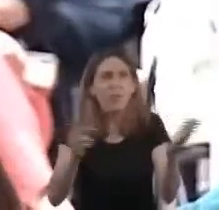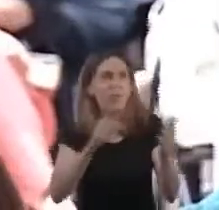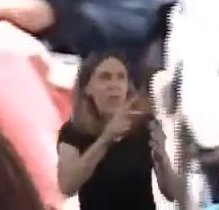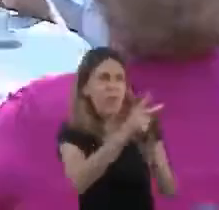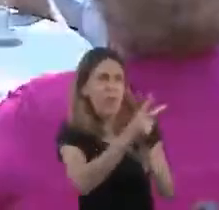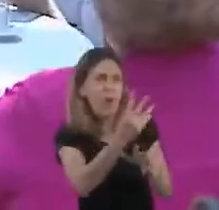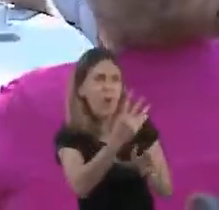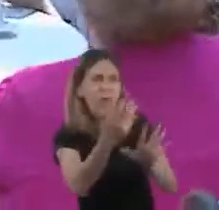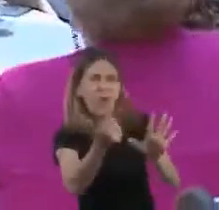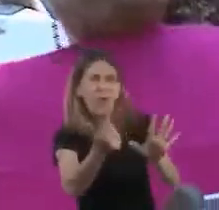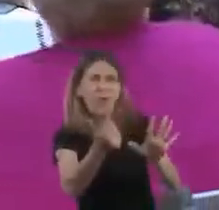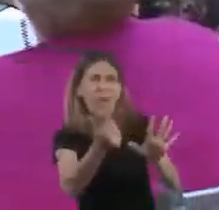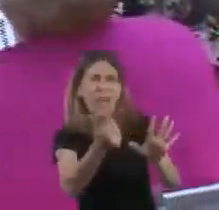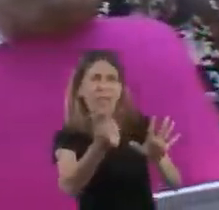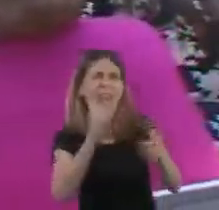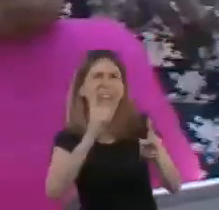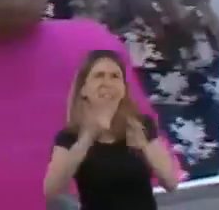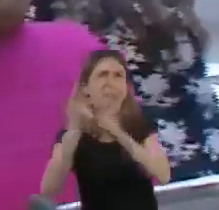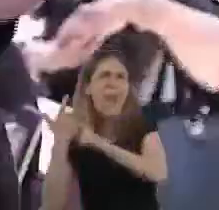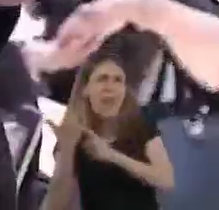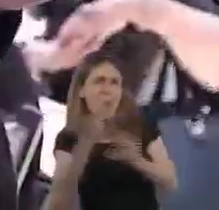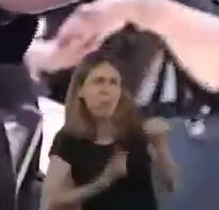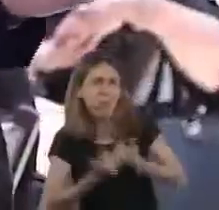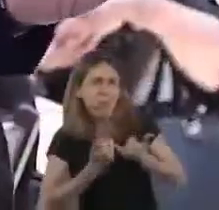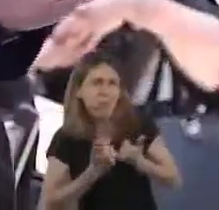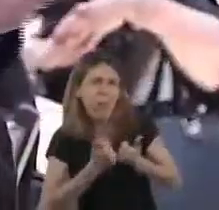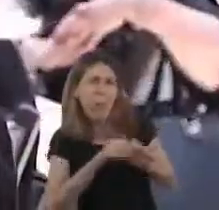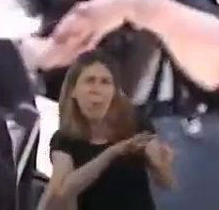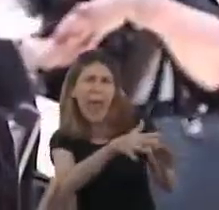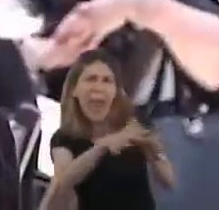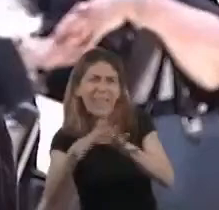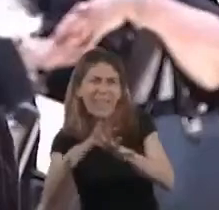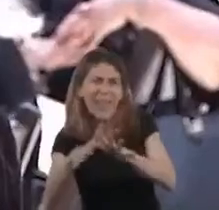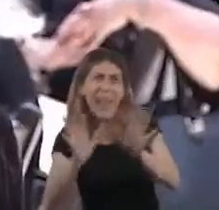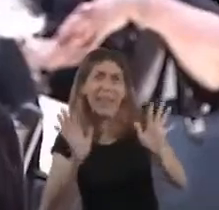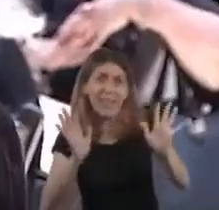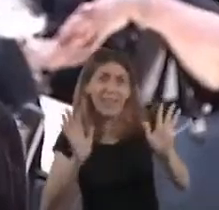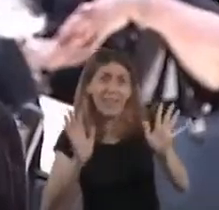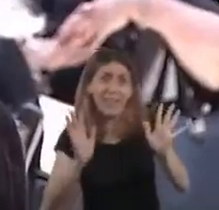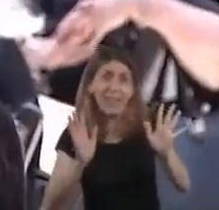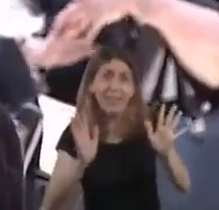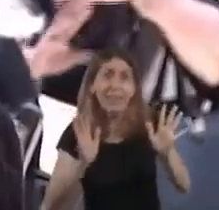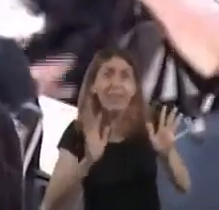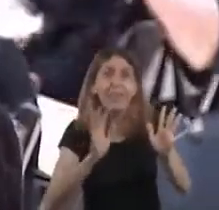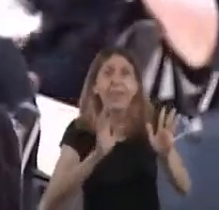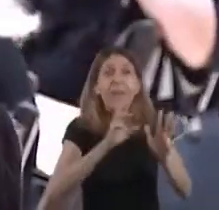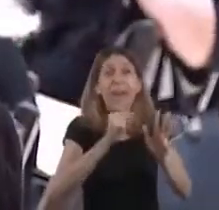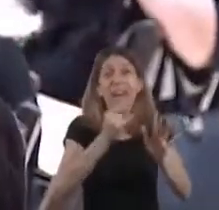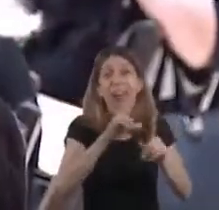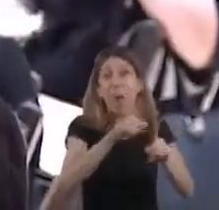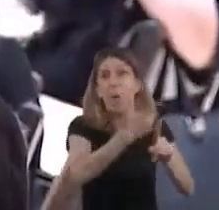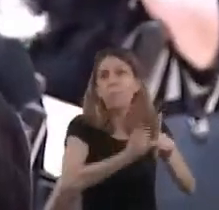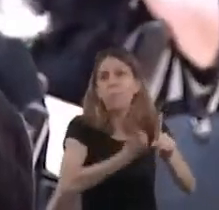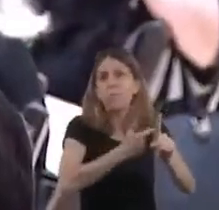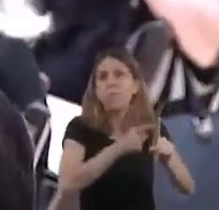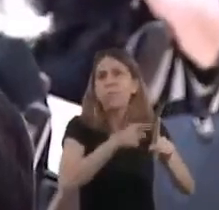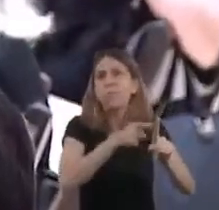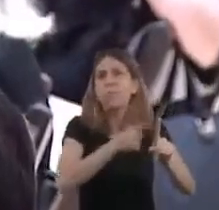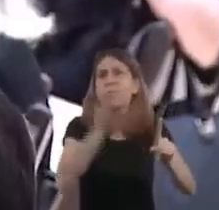seis historias que escuché, que son parecidas, ¿no? Raúl me contaba que trabajaba en